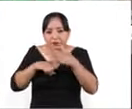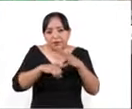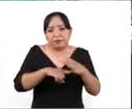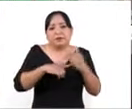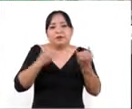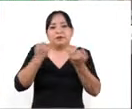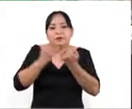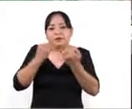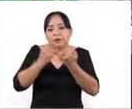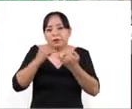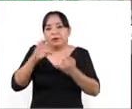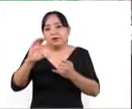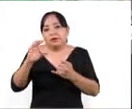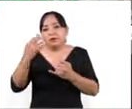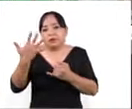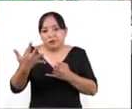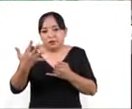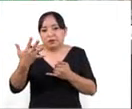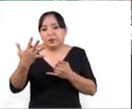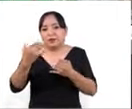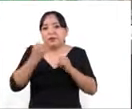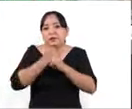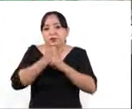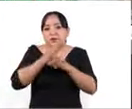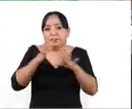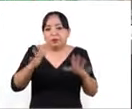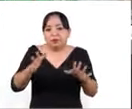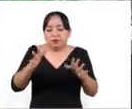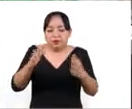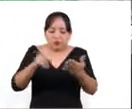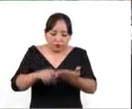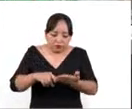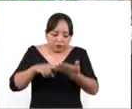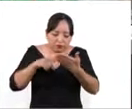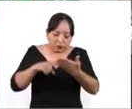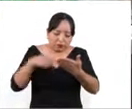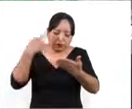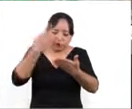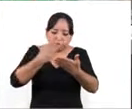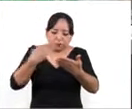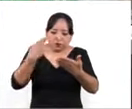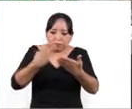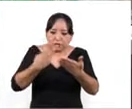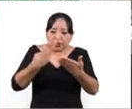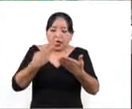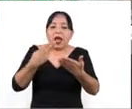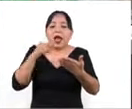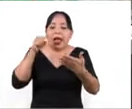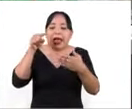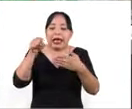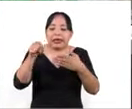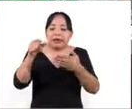sociales en donde se está tomando toda la información. En caso de haber alguna grieta, de inmediato se despliega